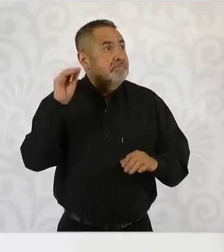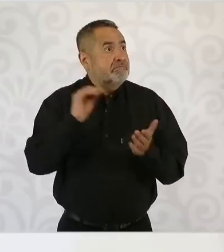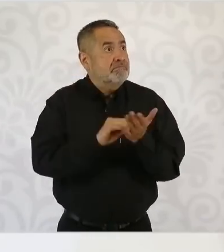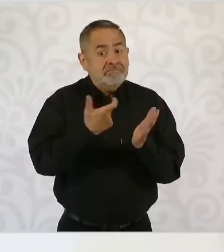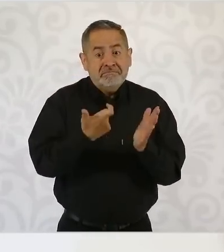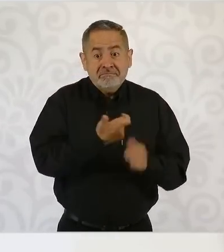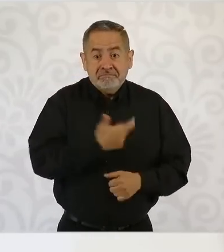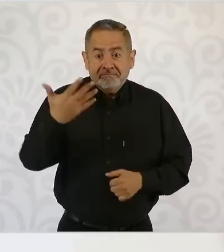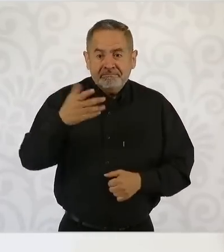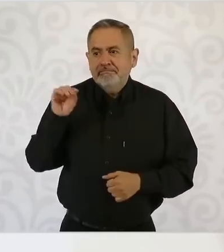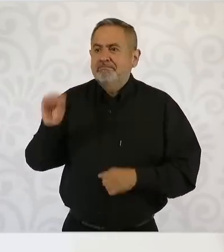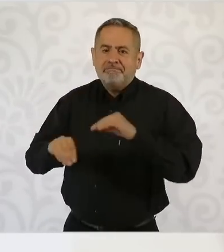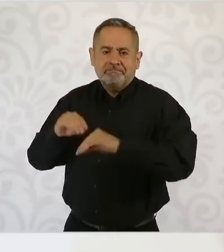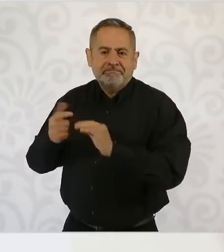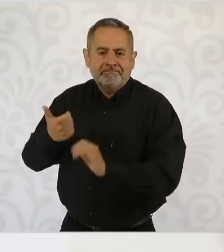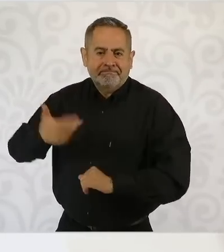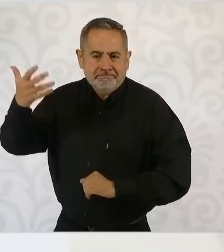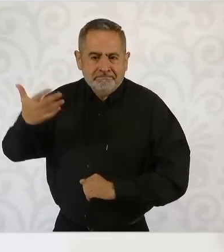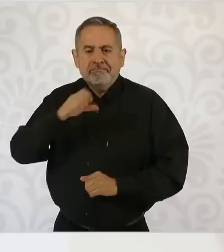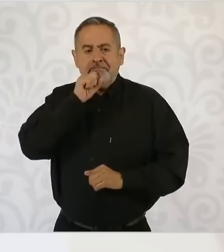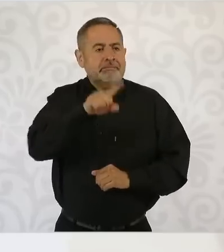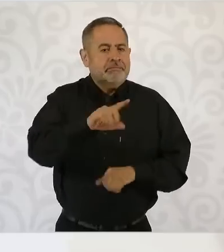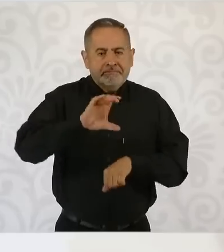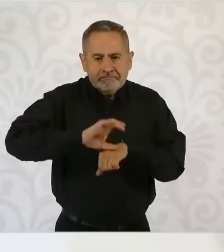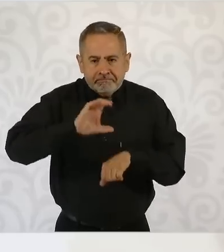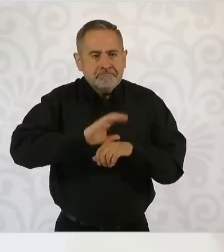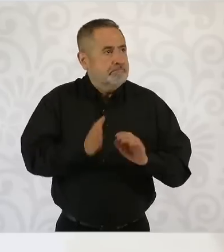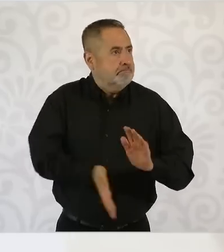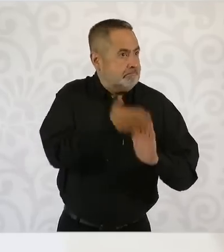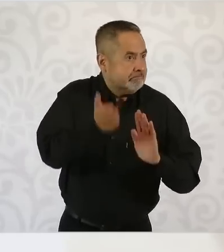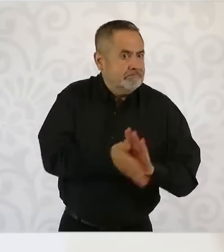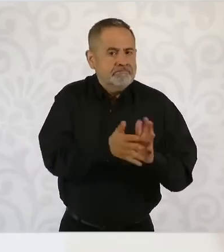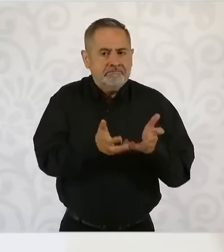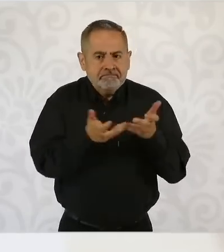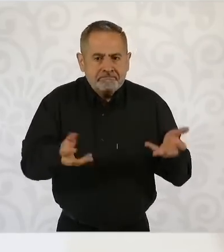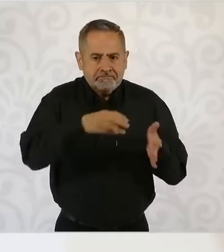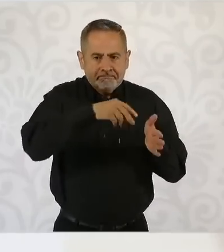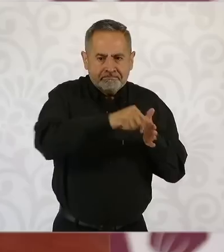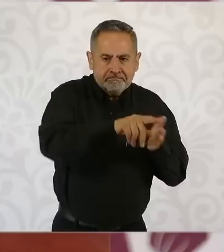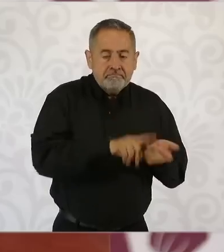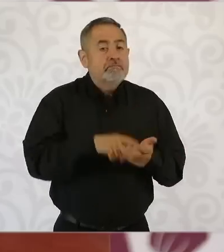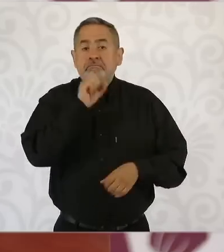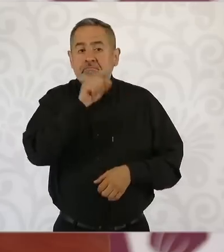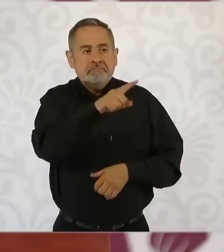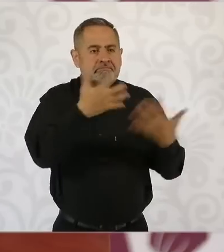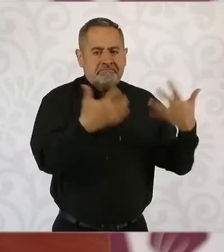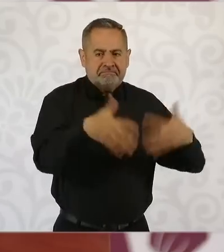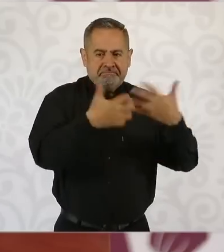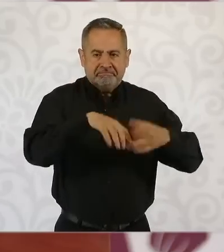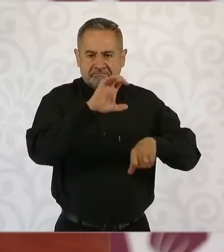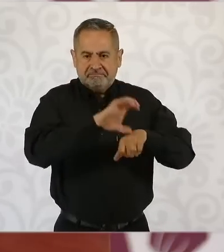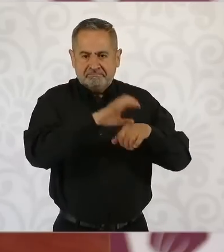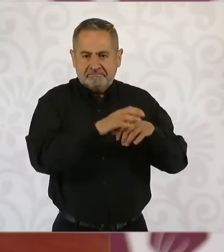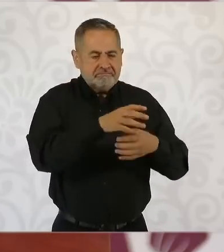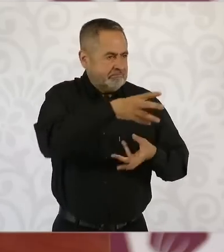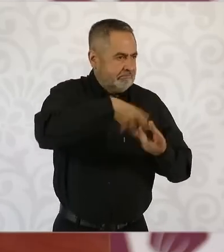Lo mismo con el concreto, el cemento, el mortero. También nos reunimos con los cementeros y en muy